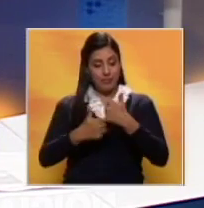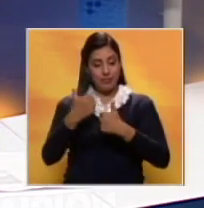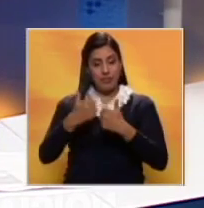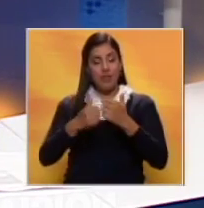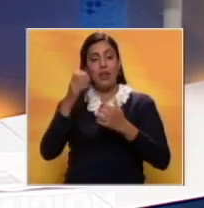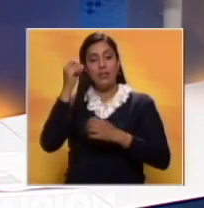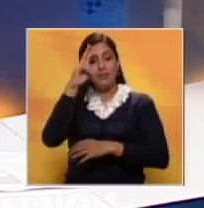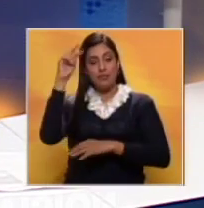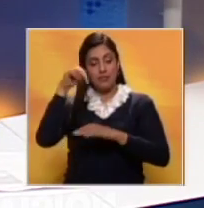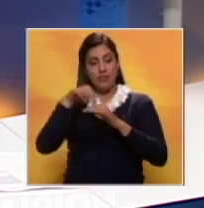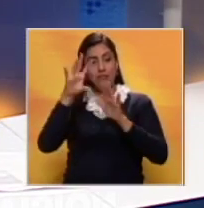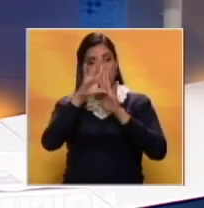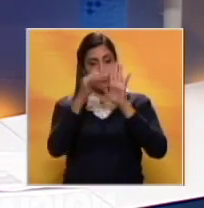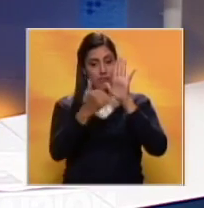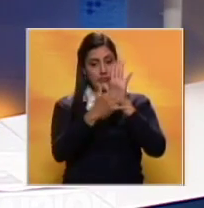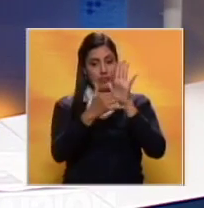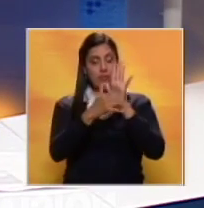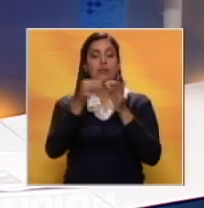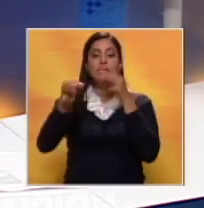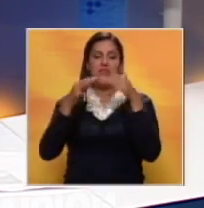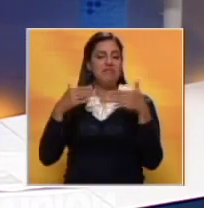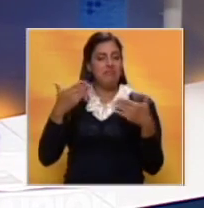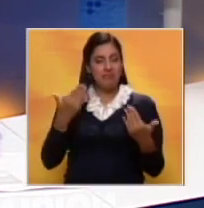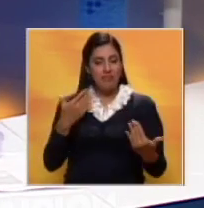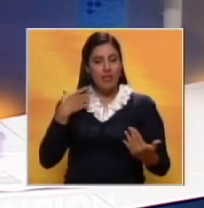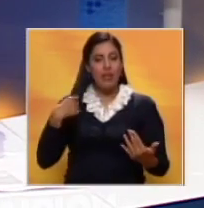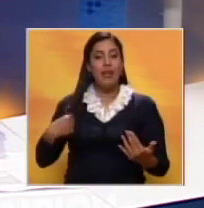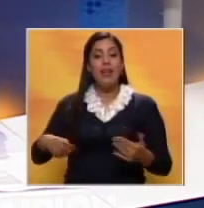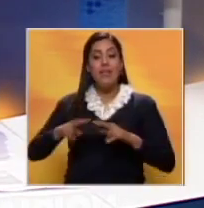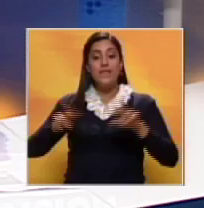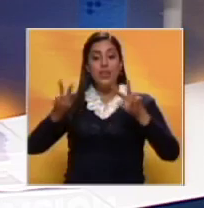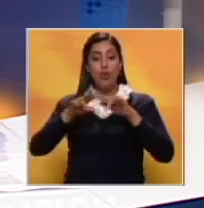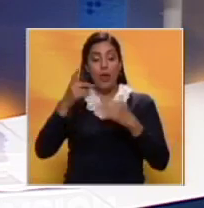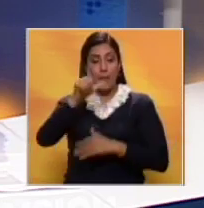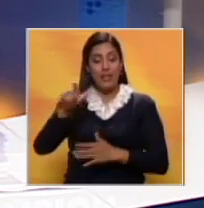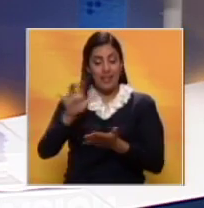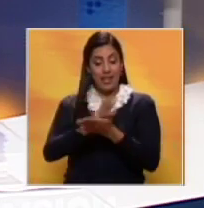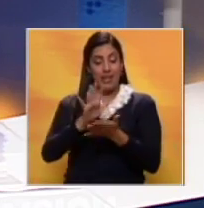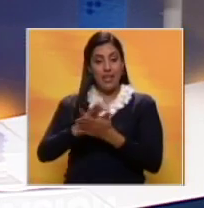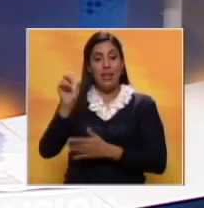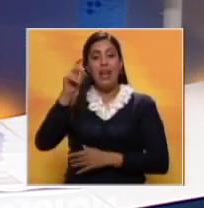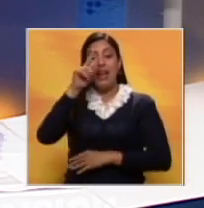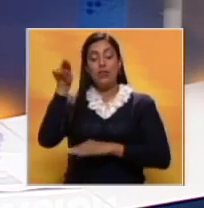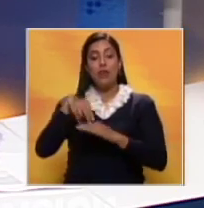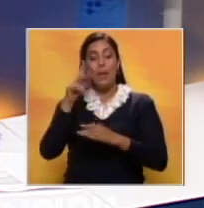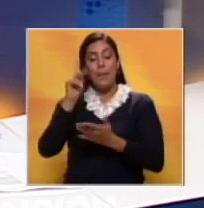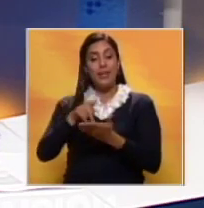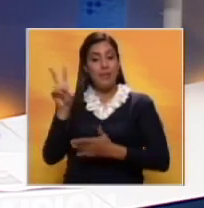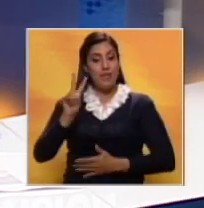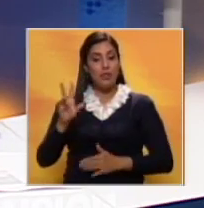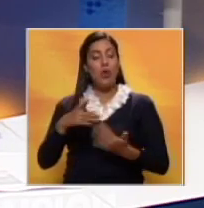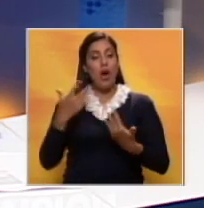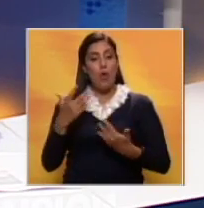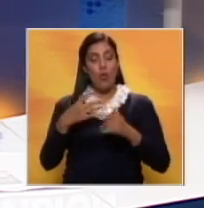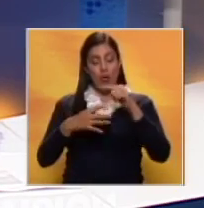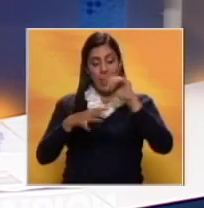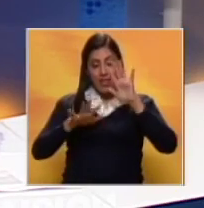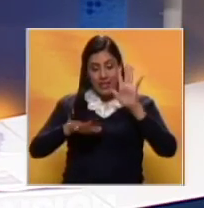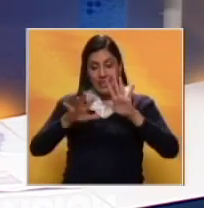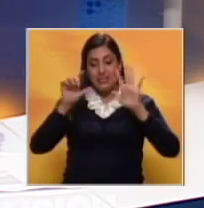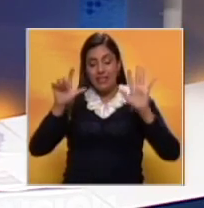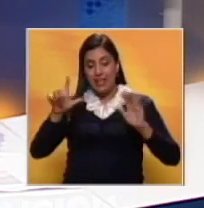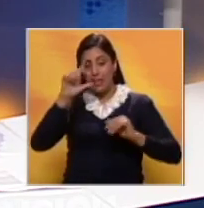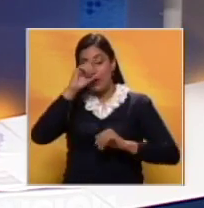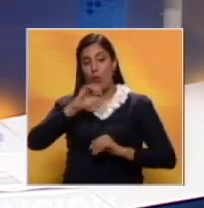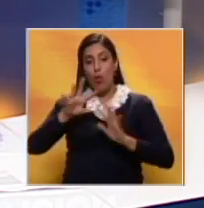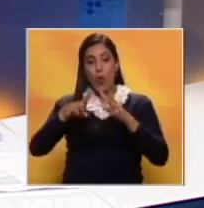la Asamblea Nacional Constituyente Valentín Angarita considera como una victoria para la soberanía nacional la participación de Venezuela en la 47ª